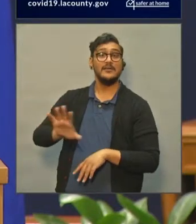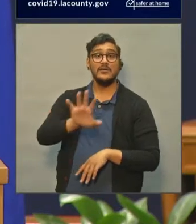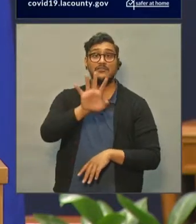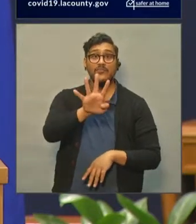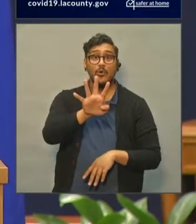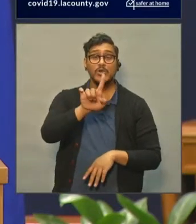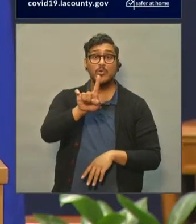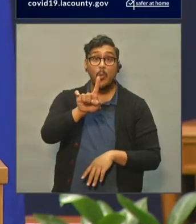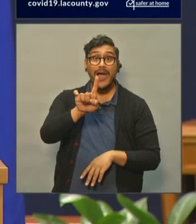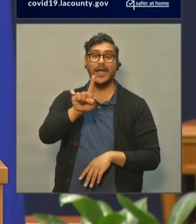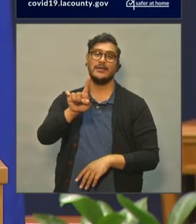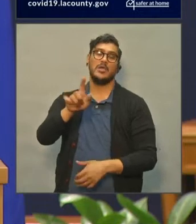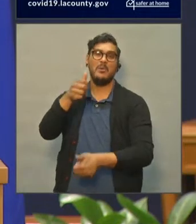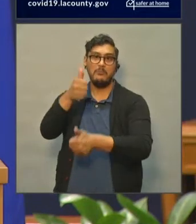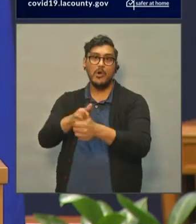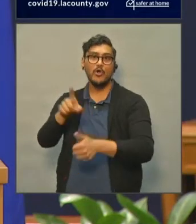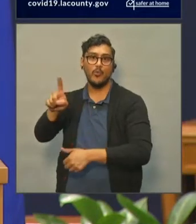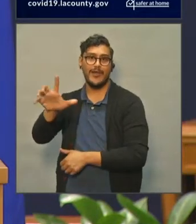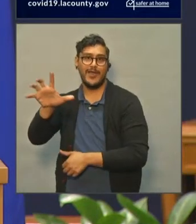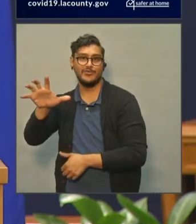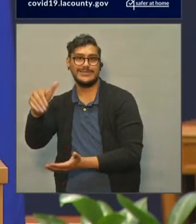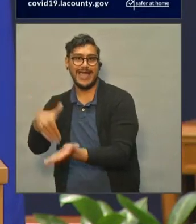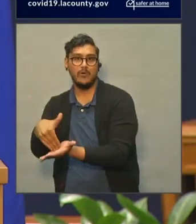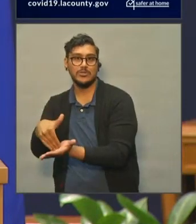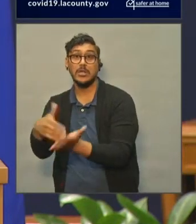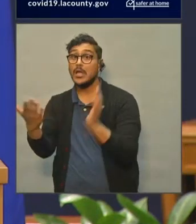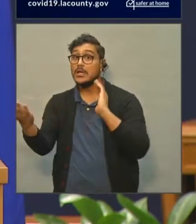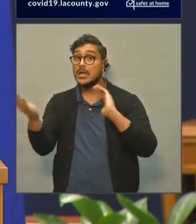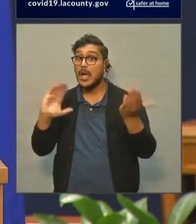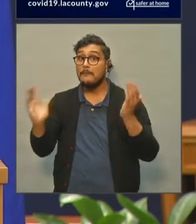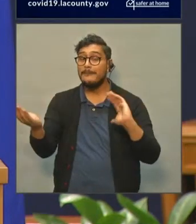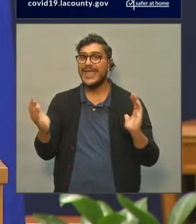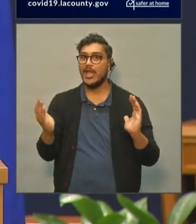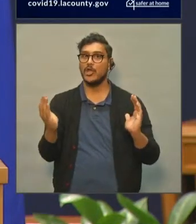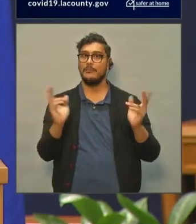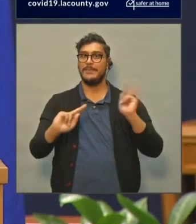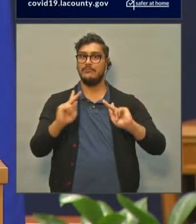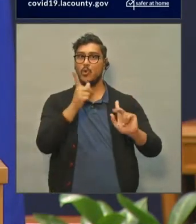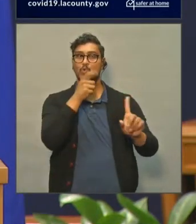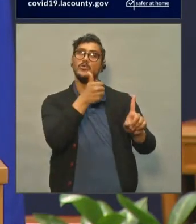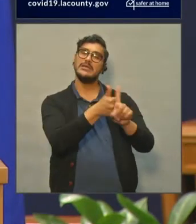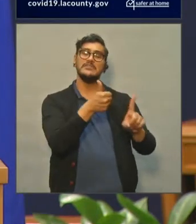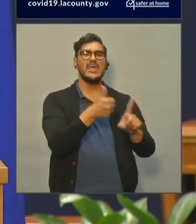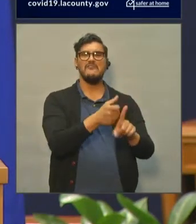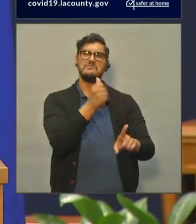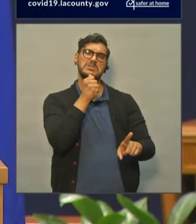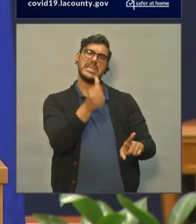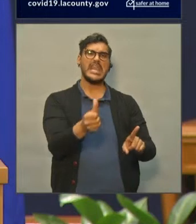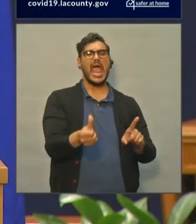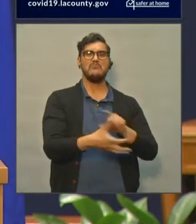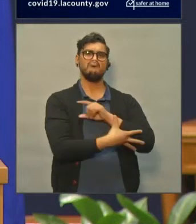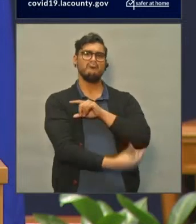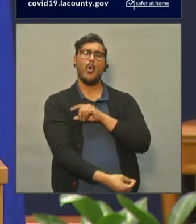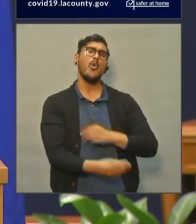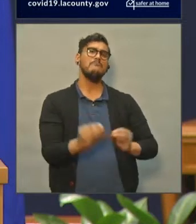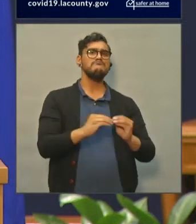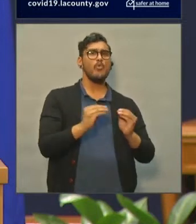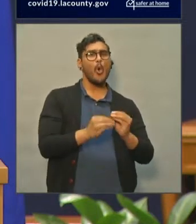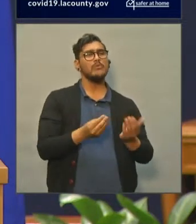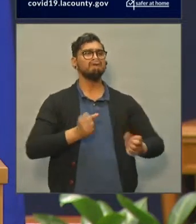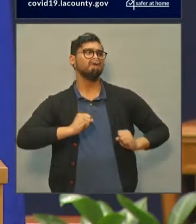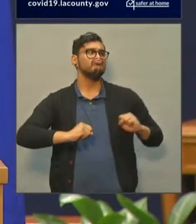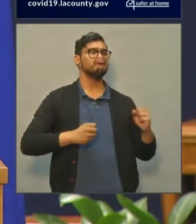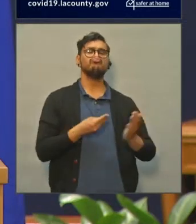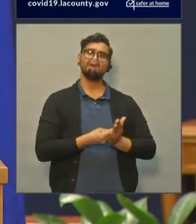por cada 100,000 personas, en comparación con las comunidades con niveles más bajos de pobreza, que tienen una tasa